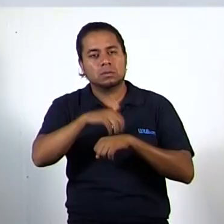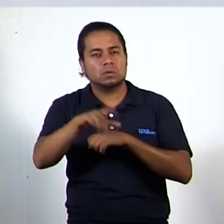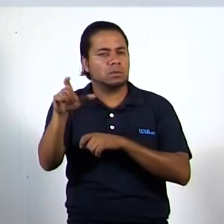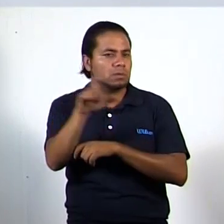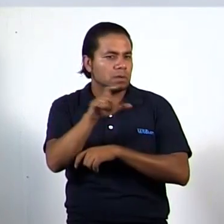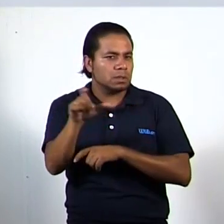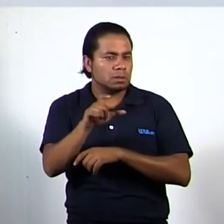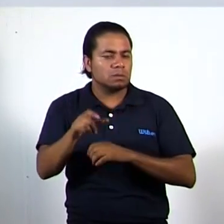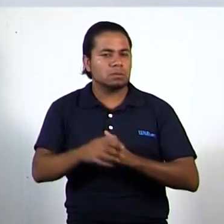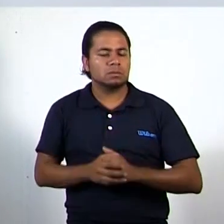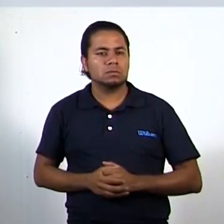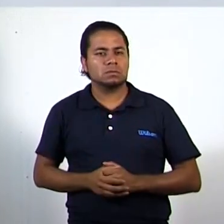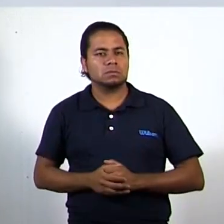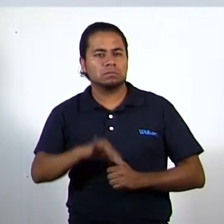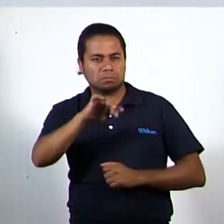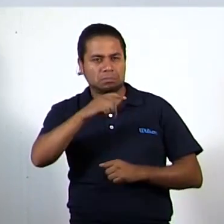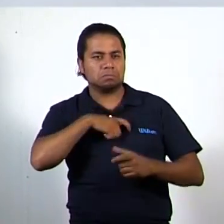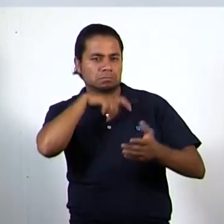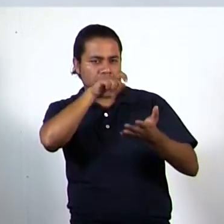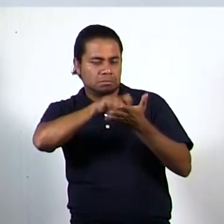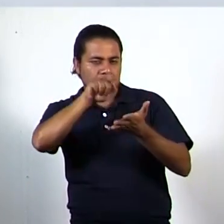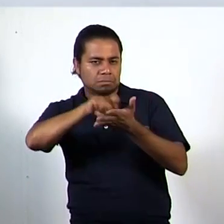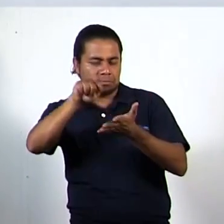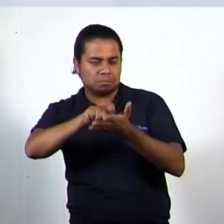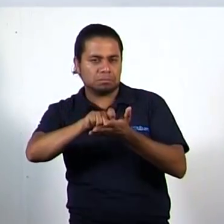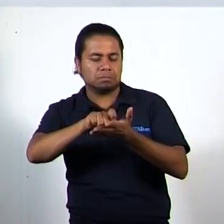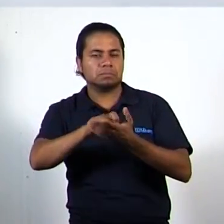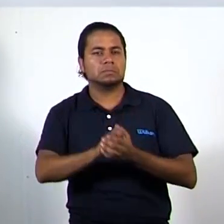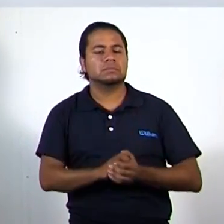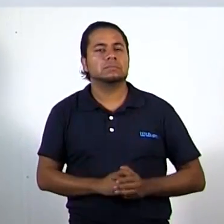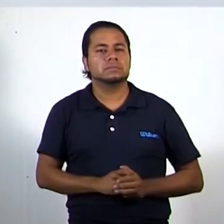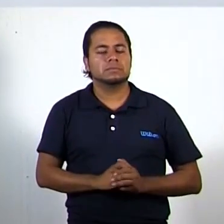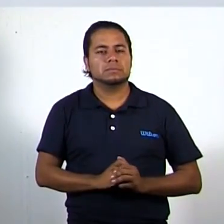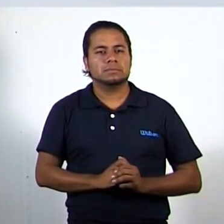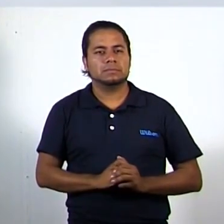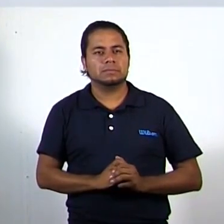es. Permíteme registrarlo. Es también